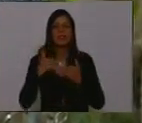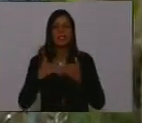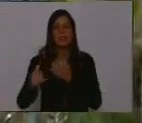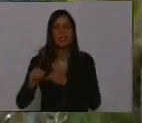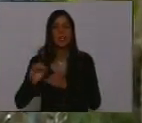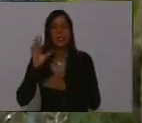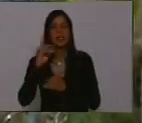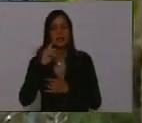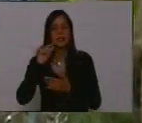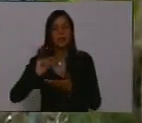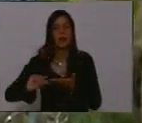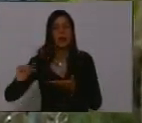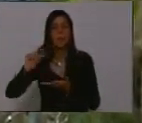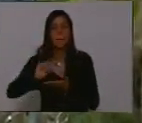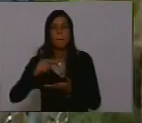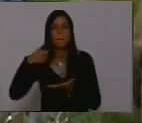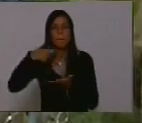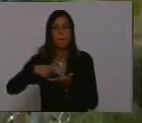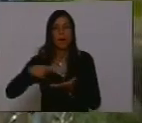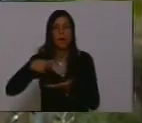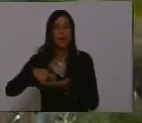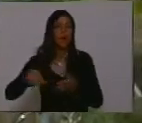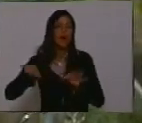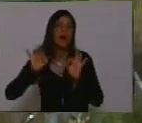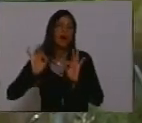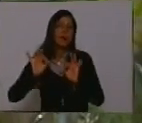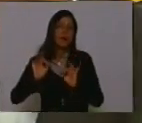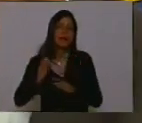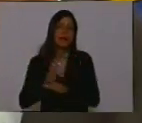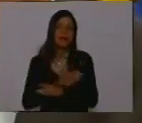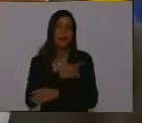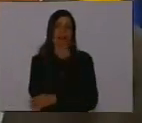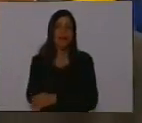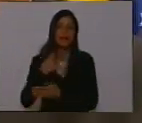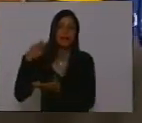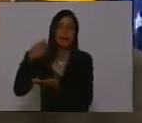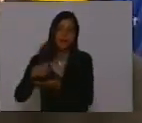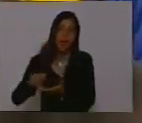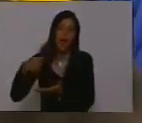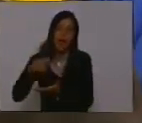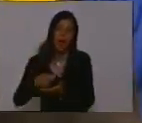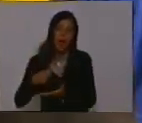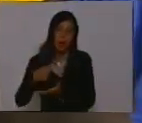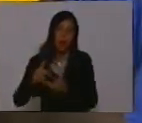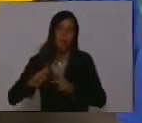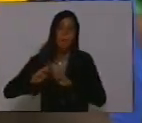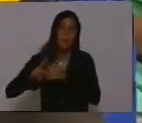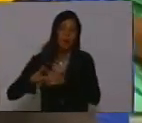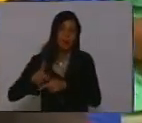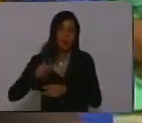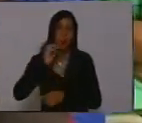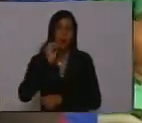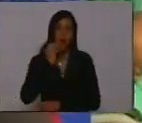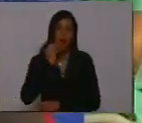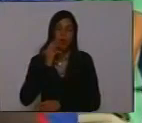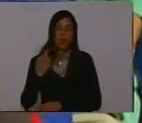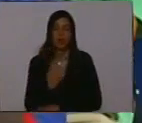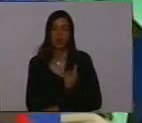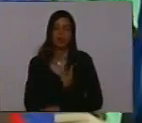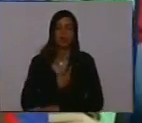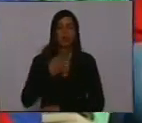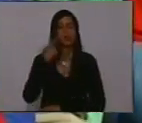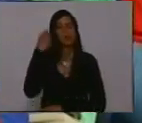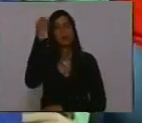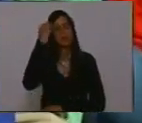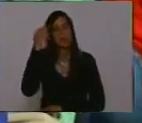juventud venezolana, que deben ser condiciones extraordinarias para el pago del crédito. Nosotros creemos desde la Asamblea Nacional Constituyente de que el joven